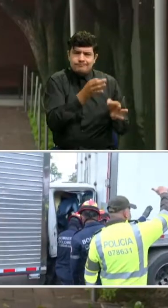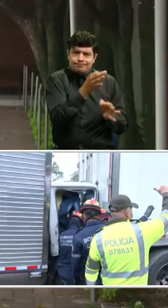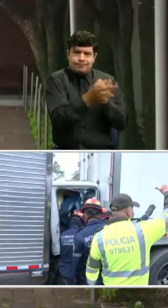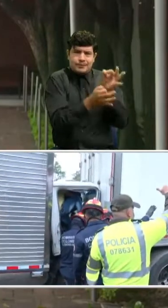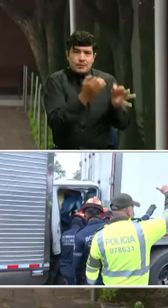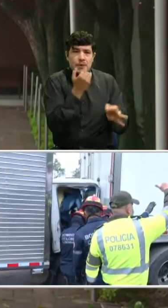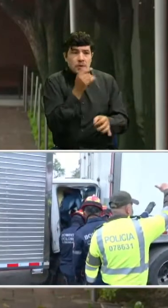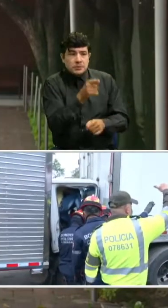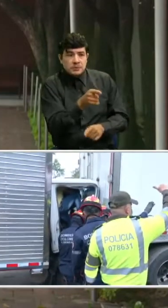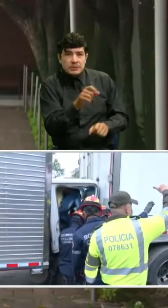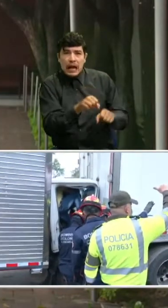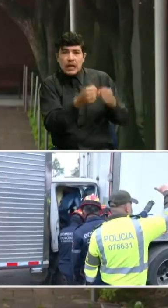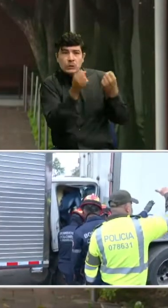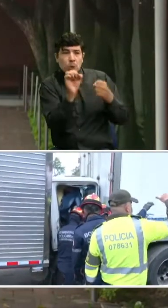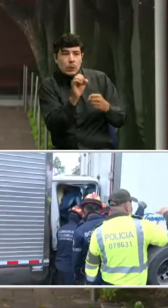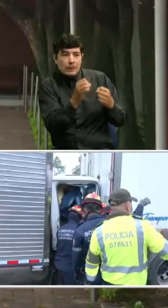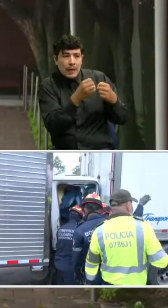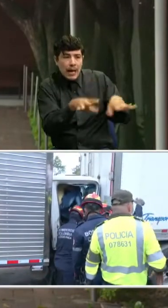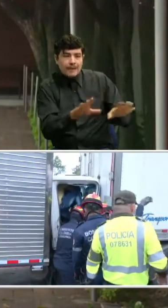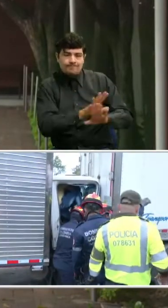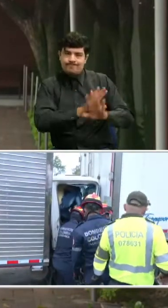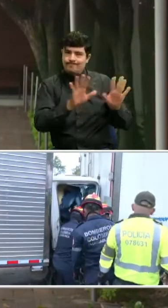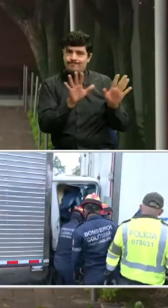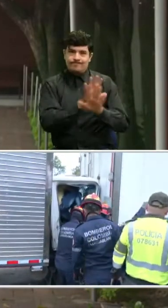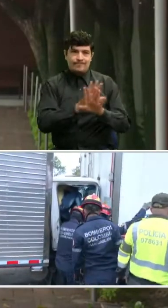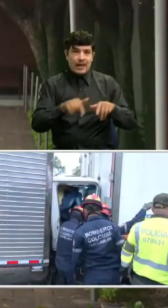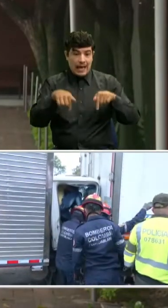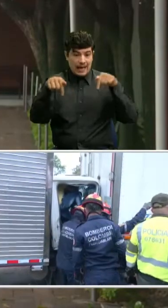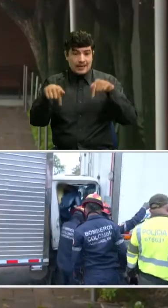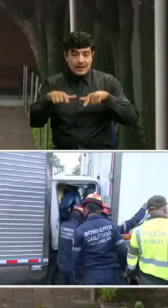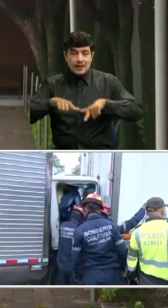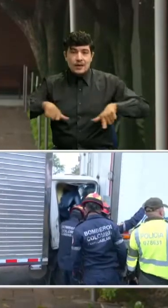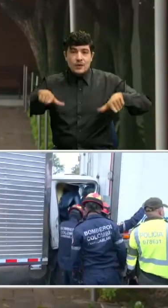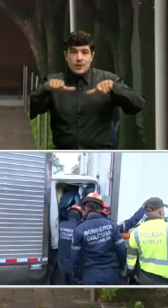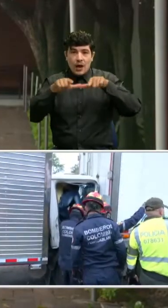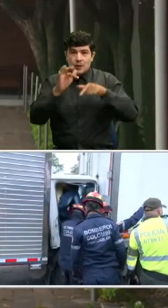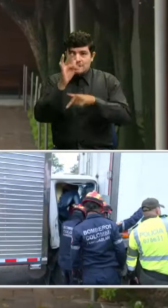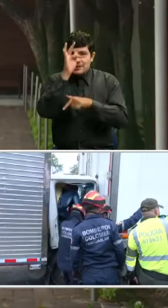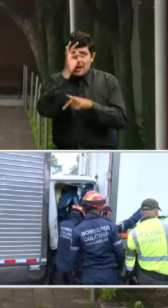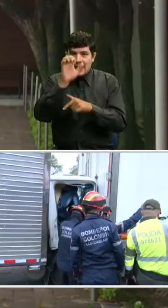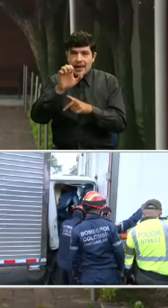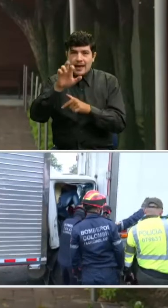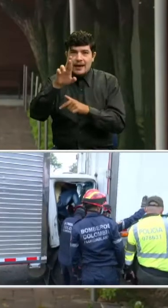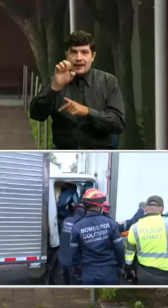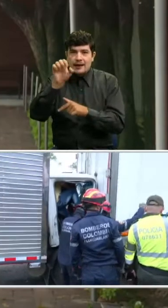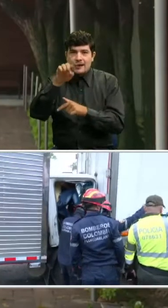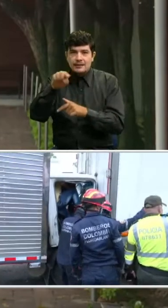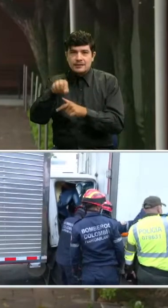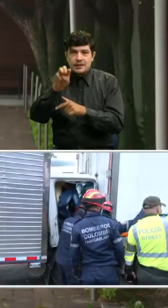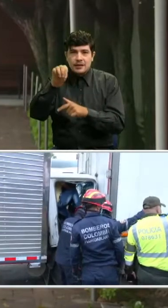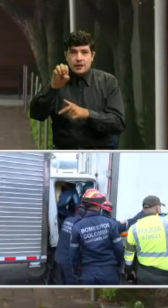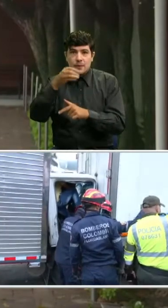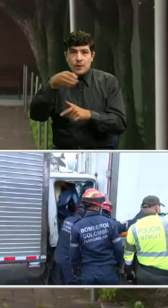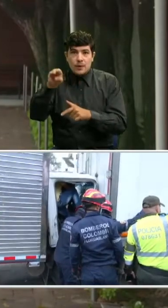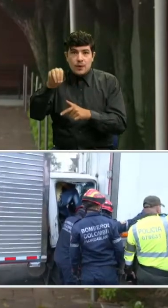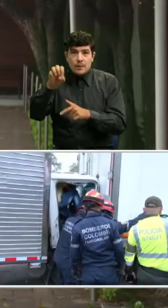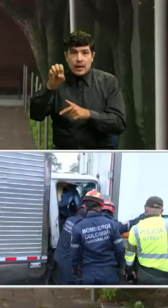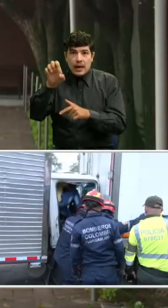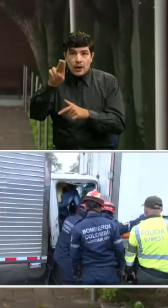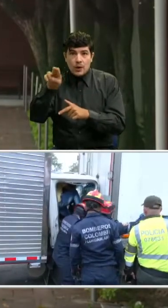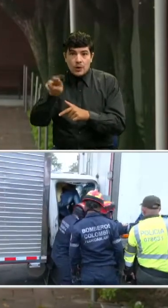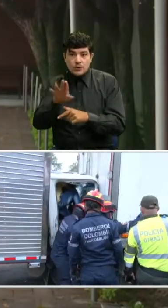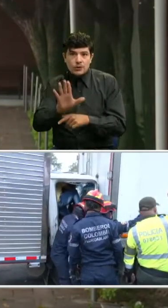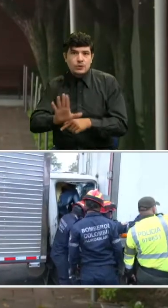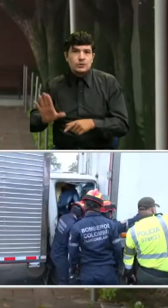que estos biológicos se puedan perder porque será aquí en el hospital universitario erasmo meoz donde se vacunen a todo este personal médico